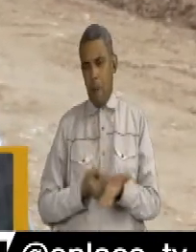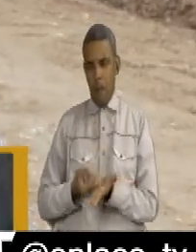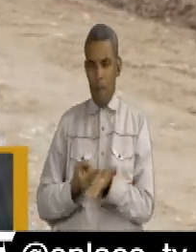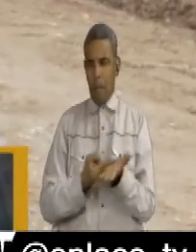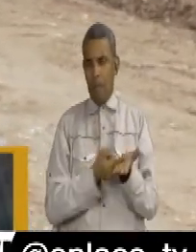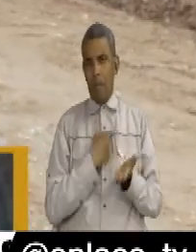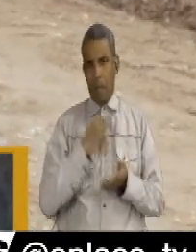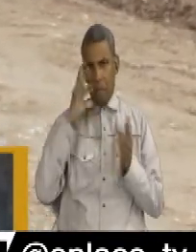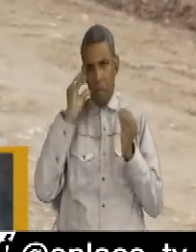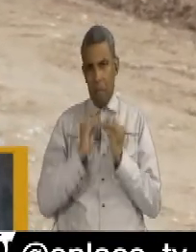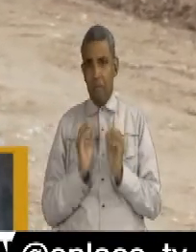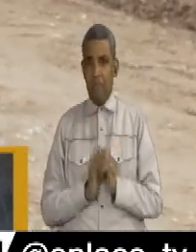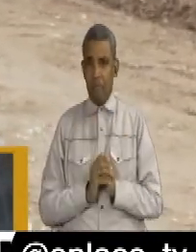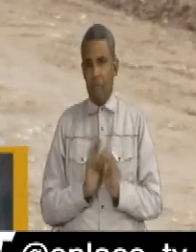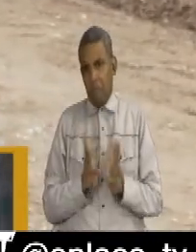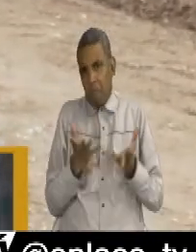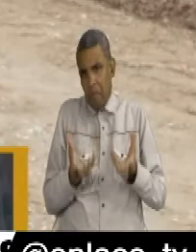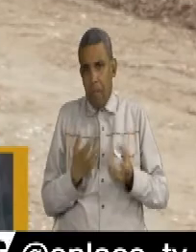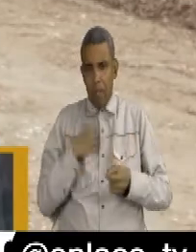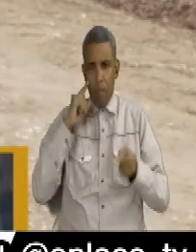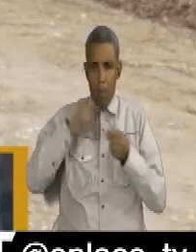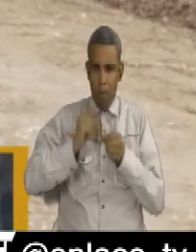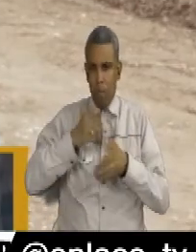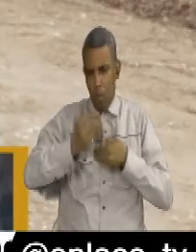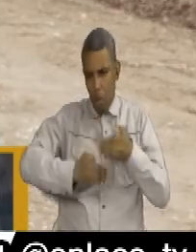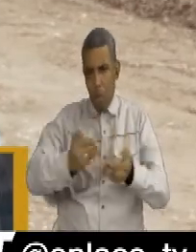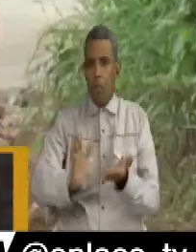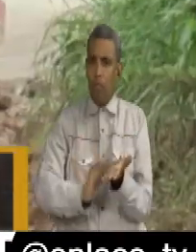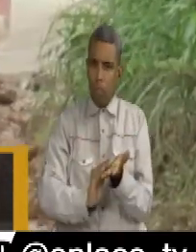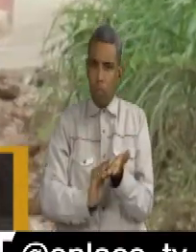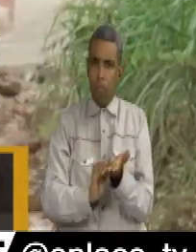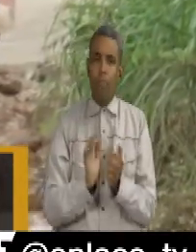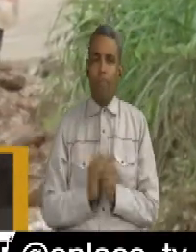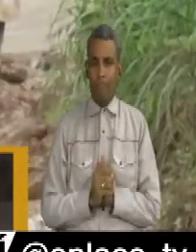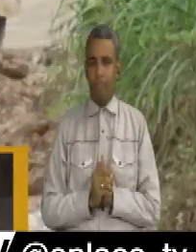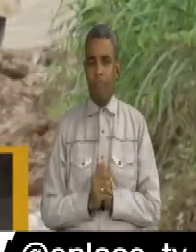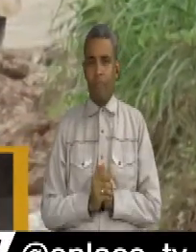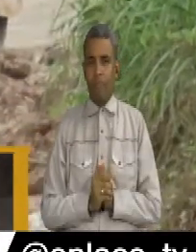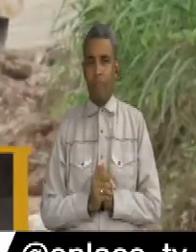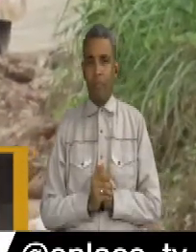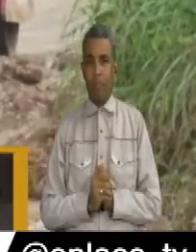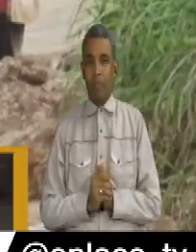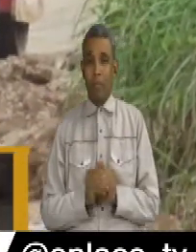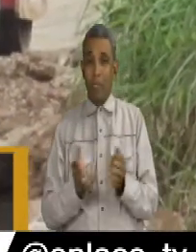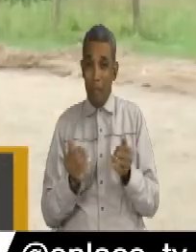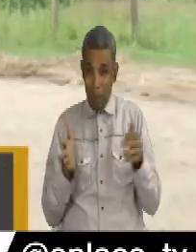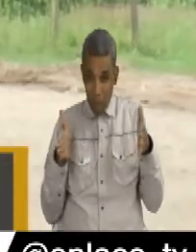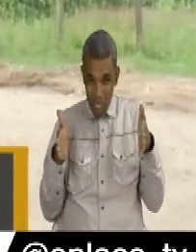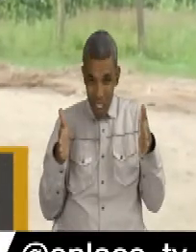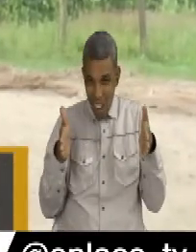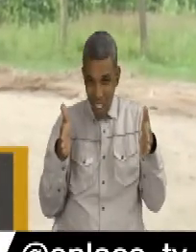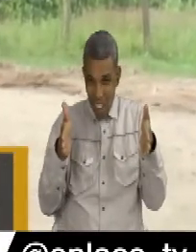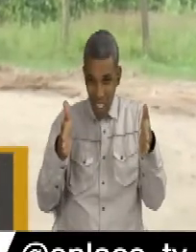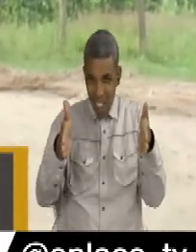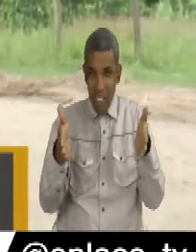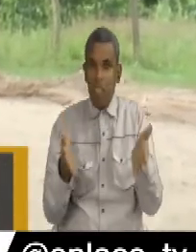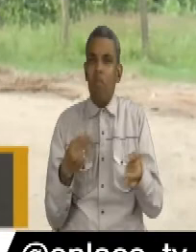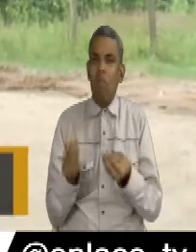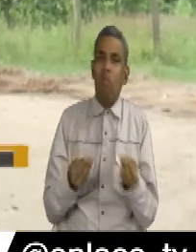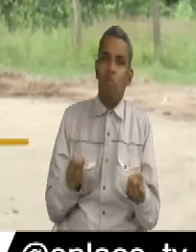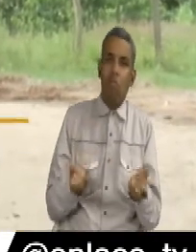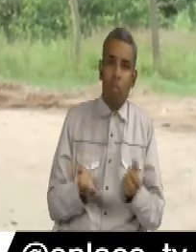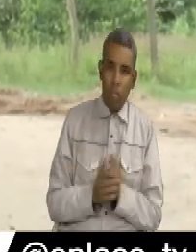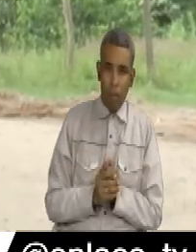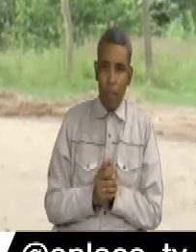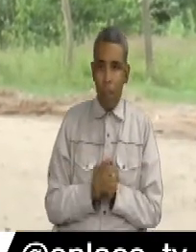buscando la forma de trabajar y hacer estos trabajos en conjunto. Por el momento, para alivianar el paso por la carretera nacional, se dispondrá la vía